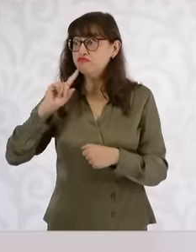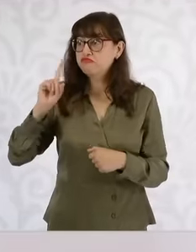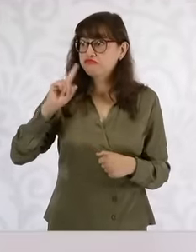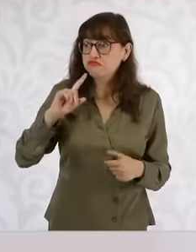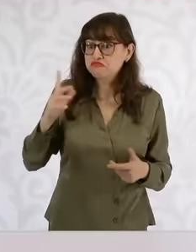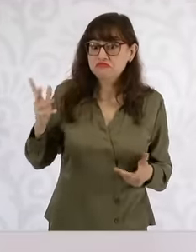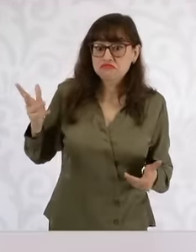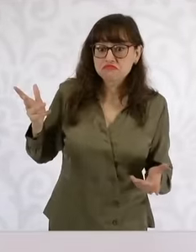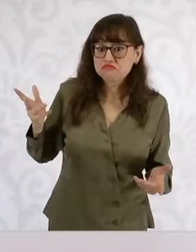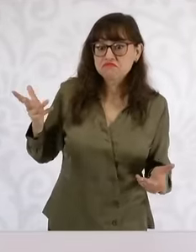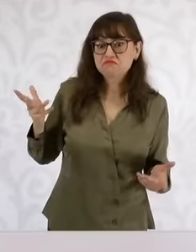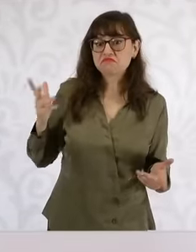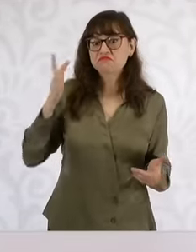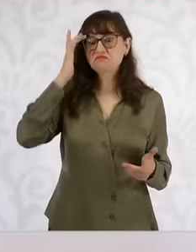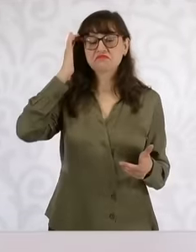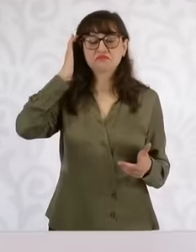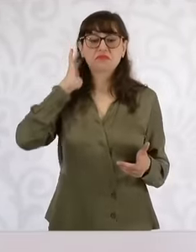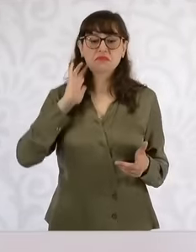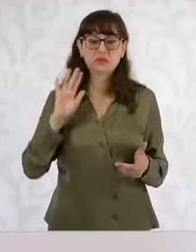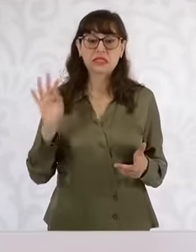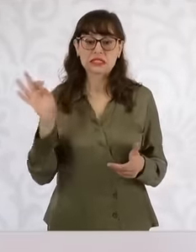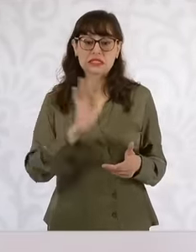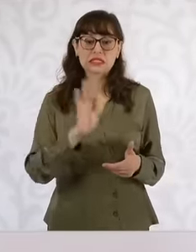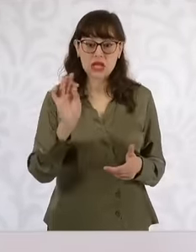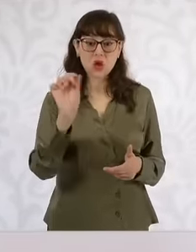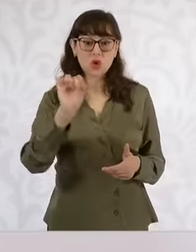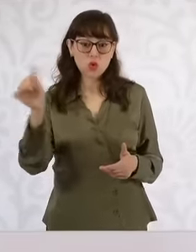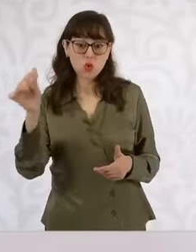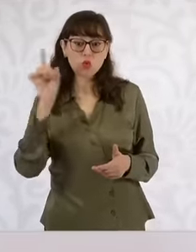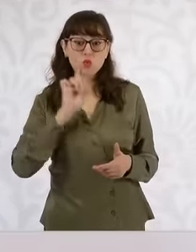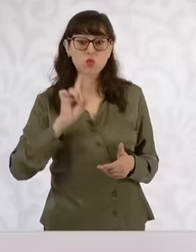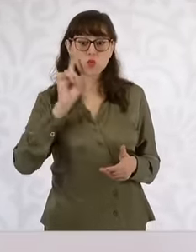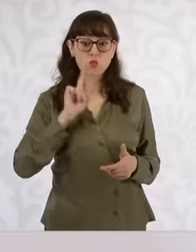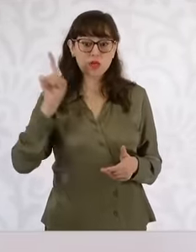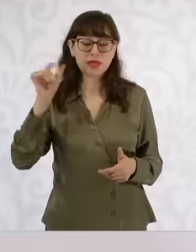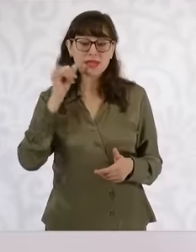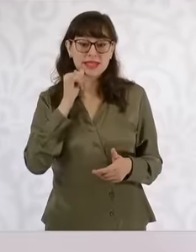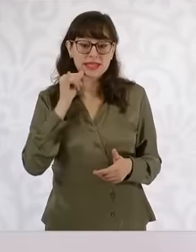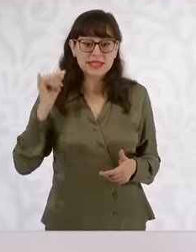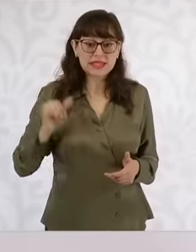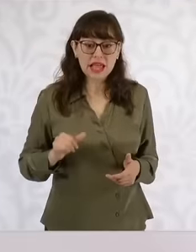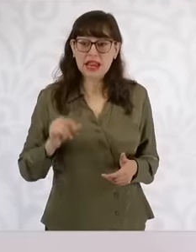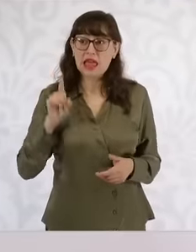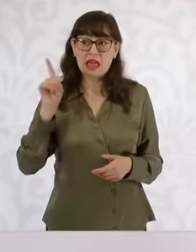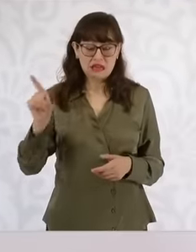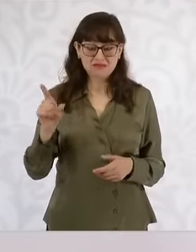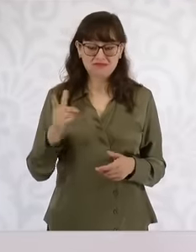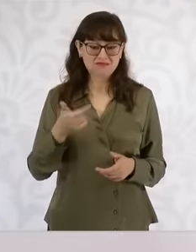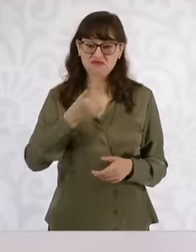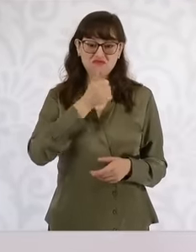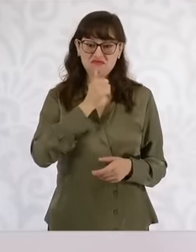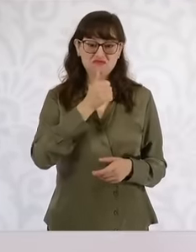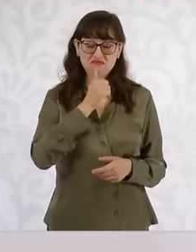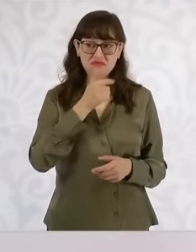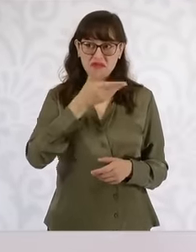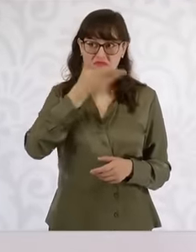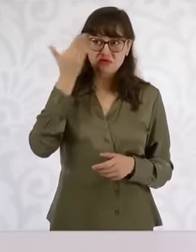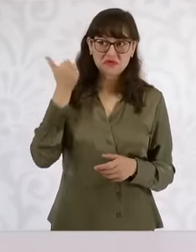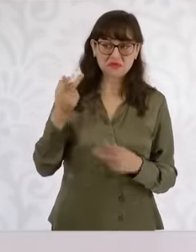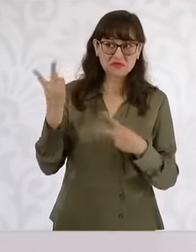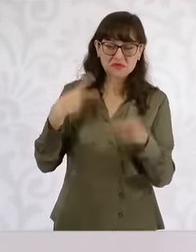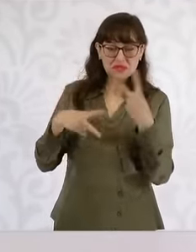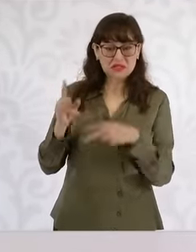posibilidad de que hubiera otra mujer, que es la presidenta de Italia, pero ella no ha confirmado todavía. De manera